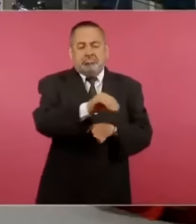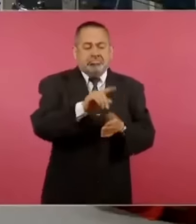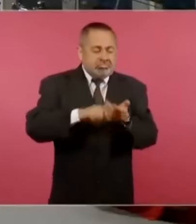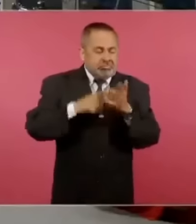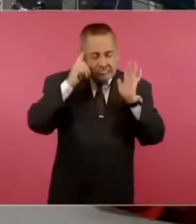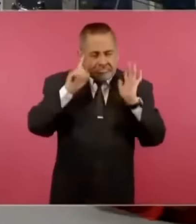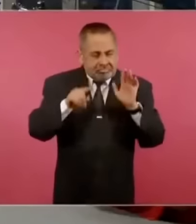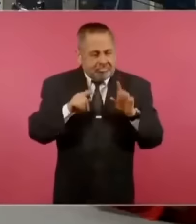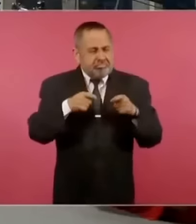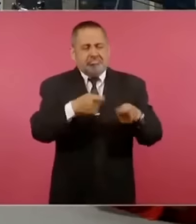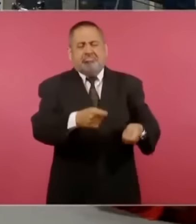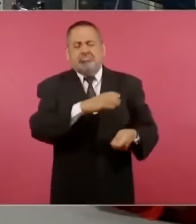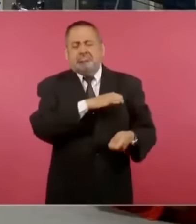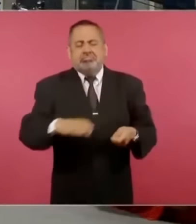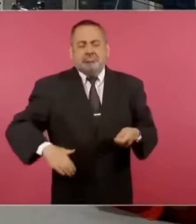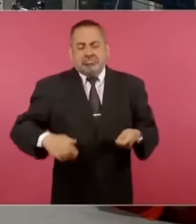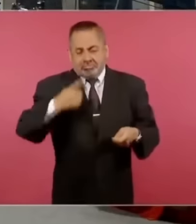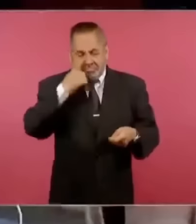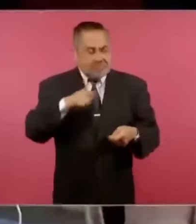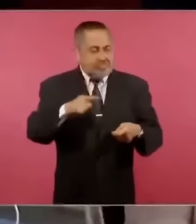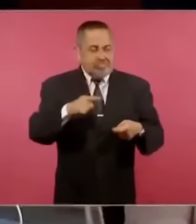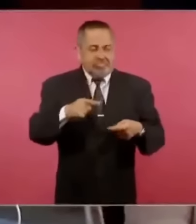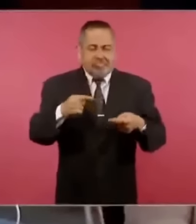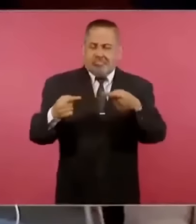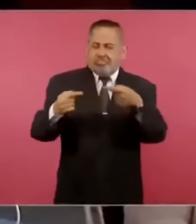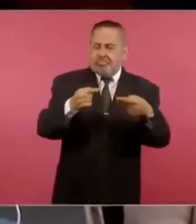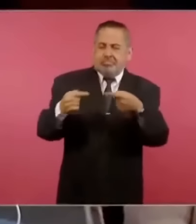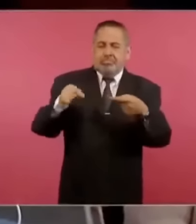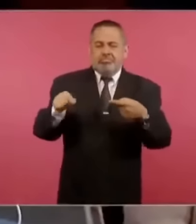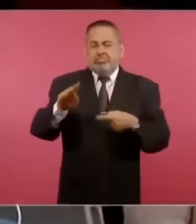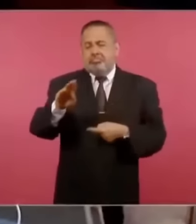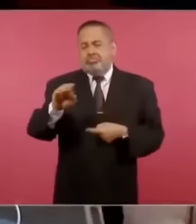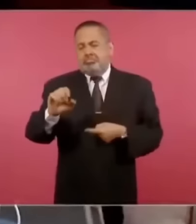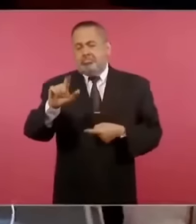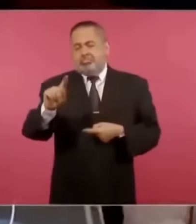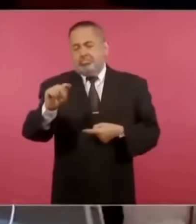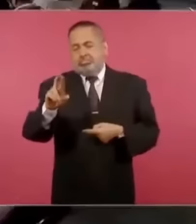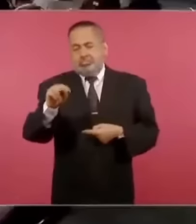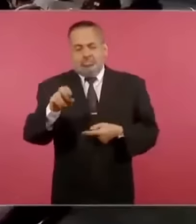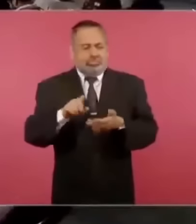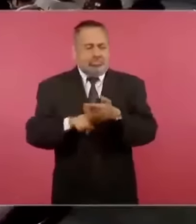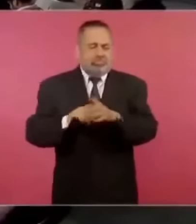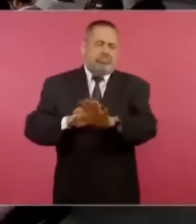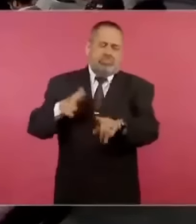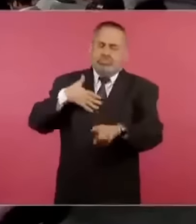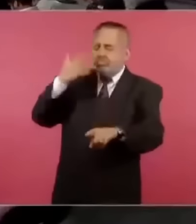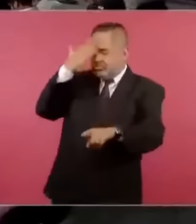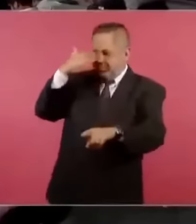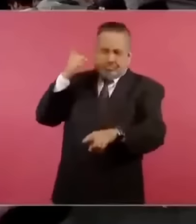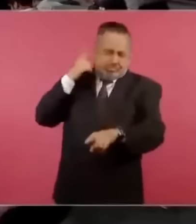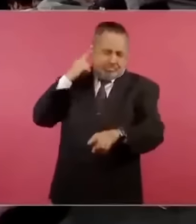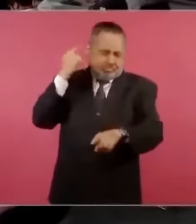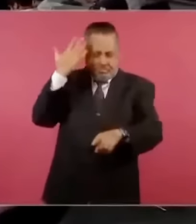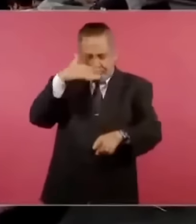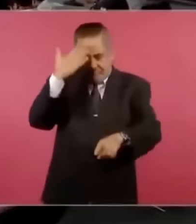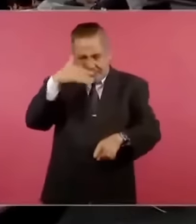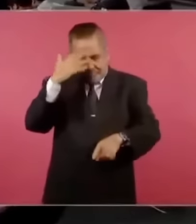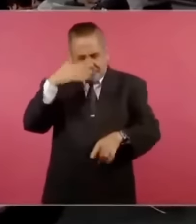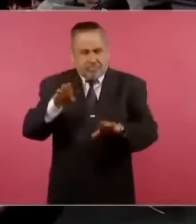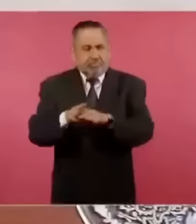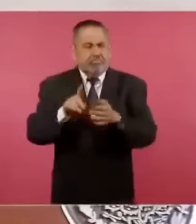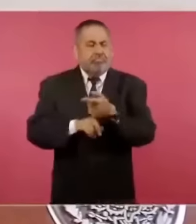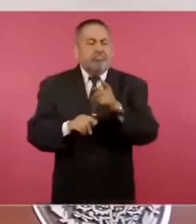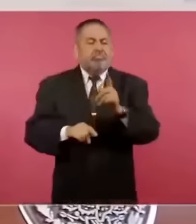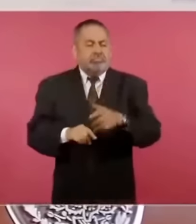que al final la dejaron para hacerle contrapeso a Beltrones. Ah, o sea, bueno, ya sabe quién, ¿no? Ya, ah, bueno, sí, la trajeron para